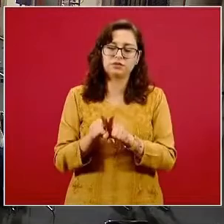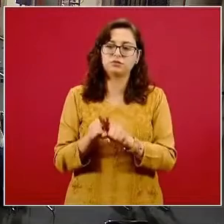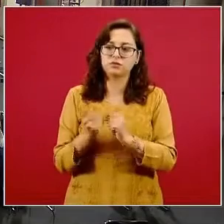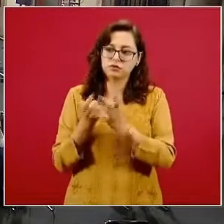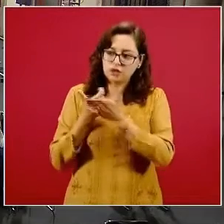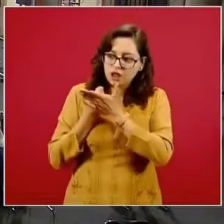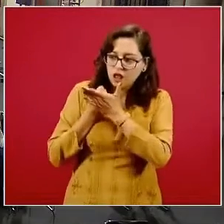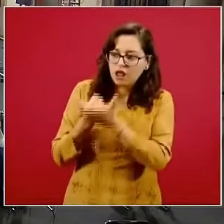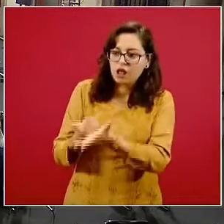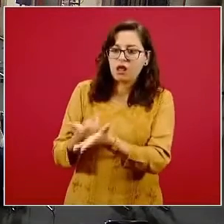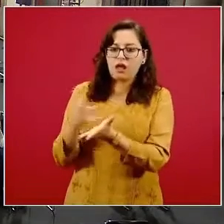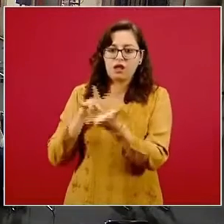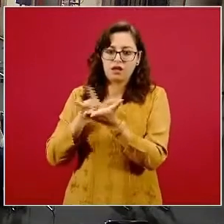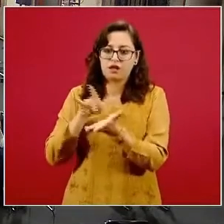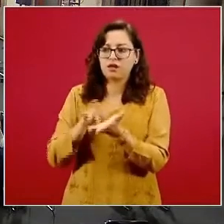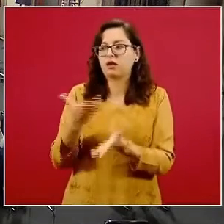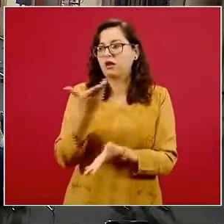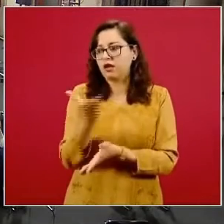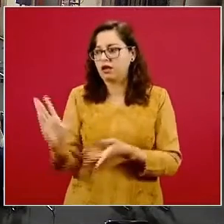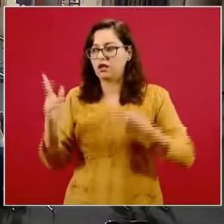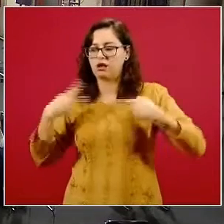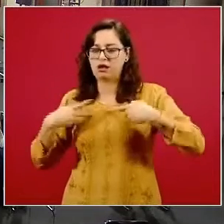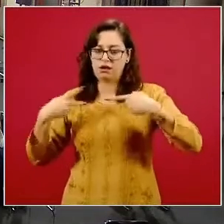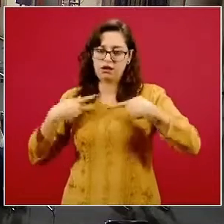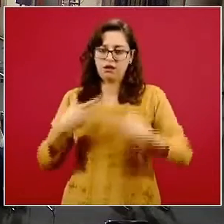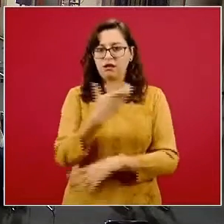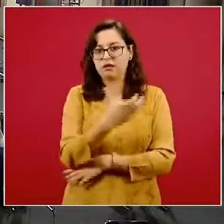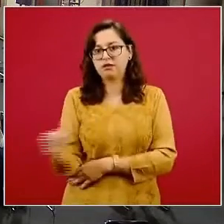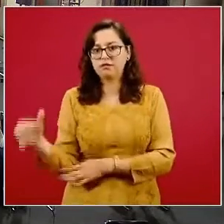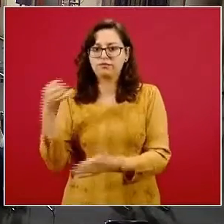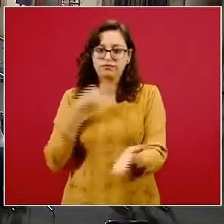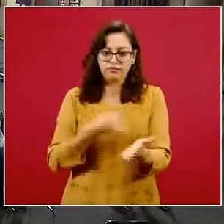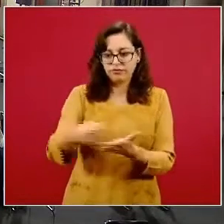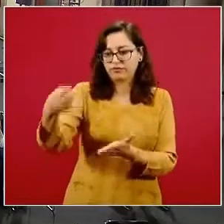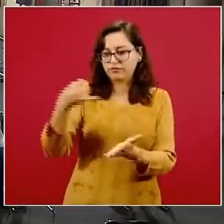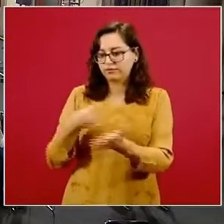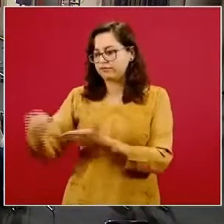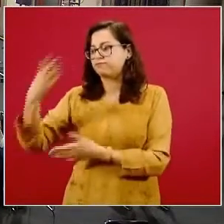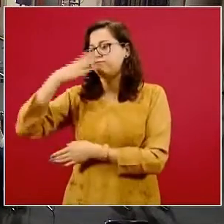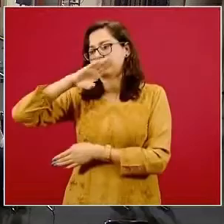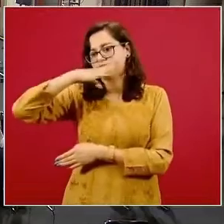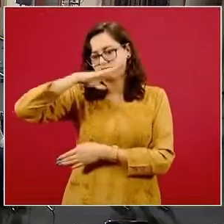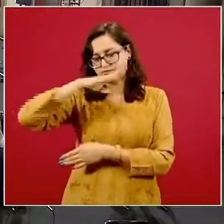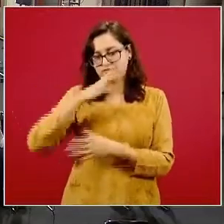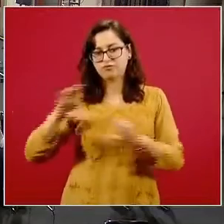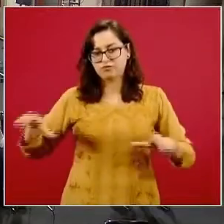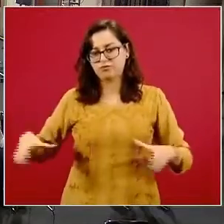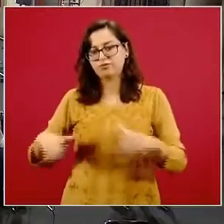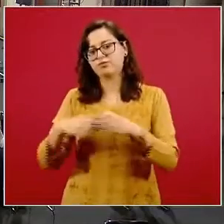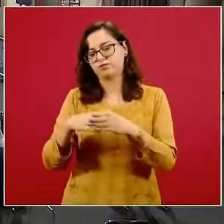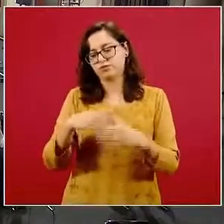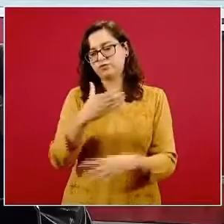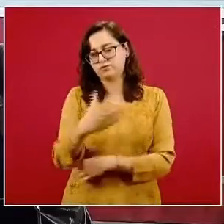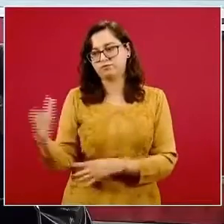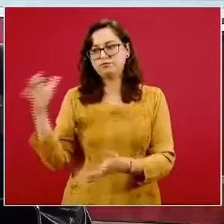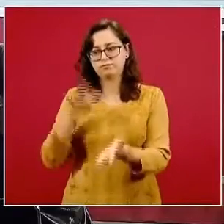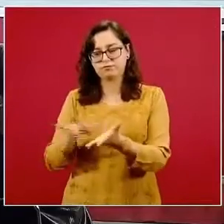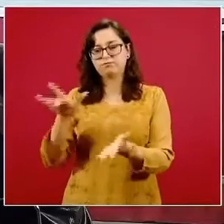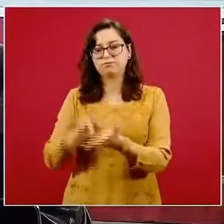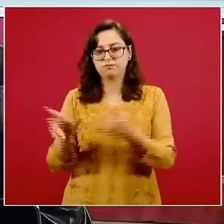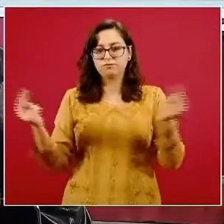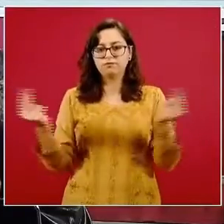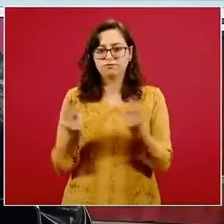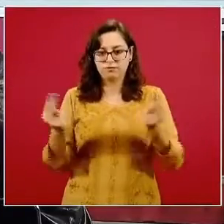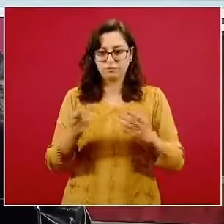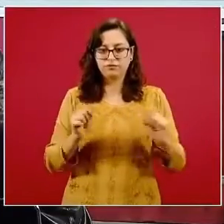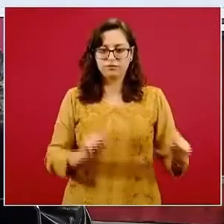hoy producen todavía la mayor parte del maíz que consumimos, que son las comunidades campesinas. La que